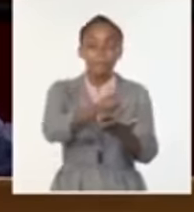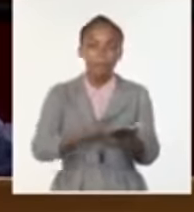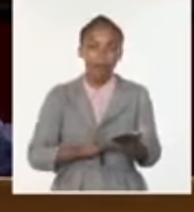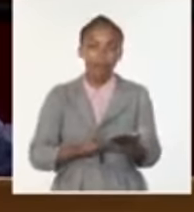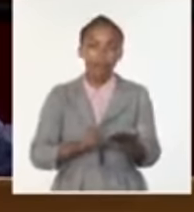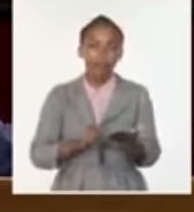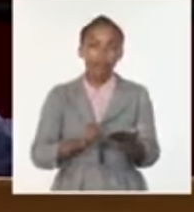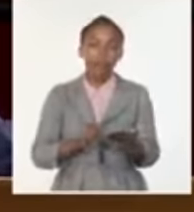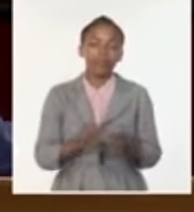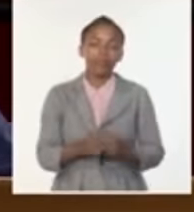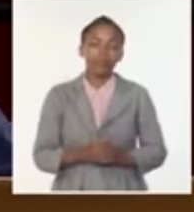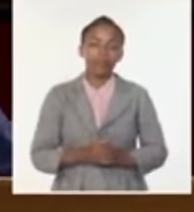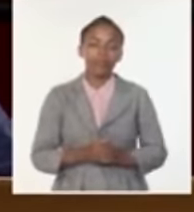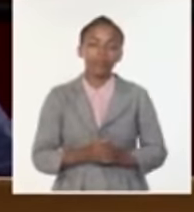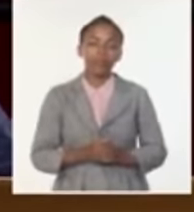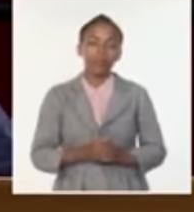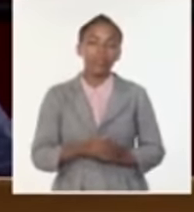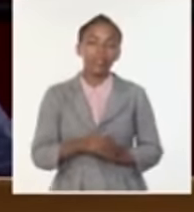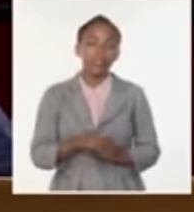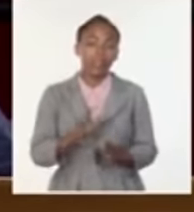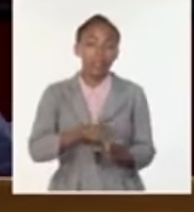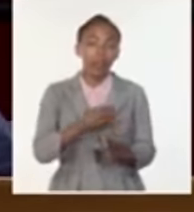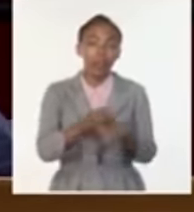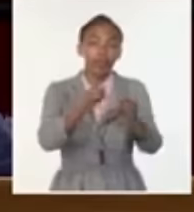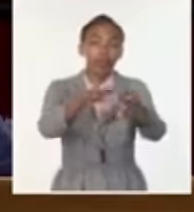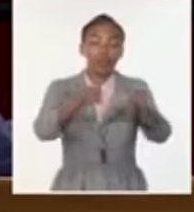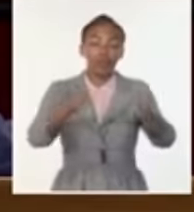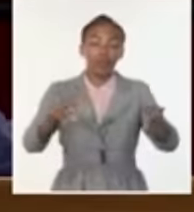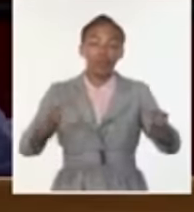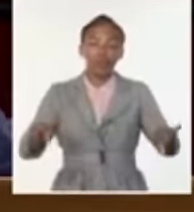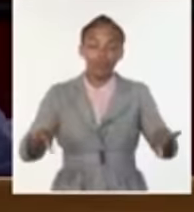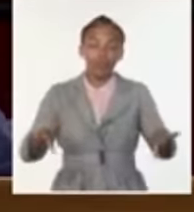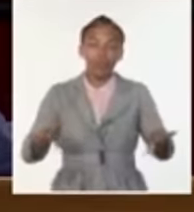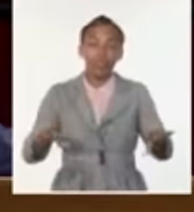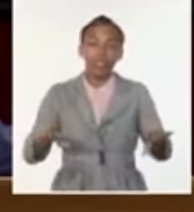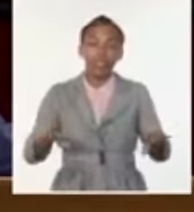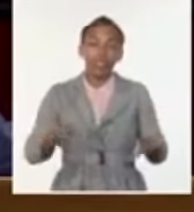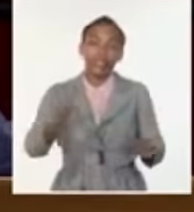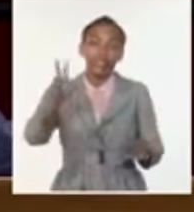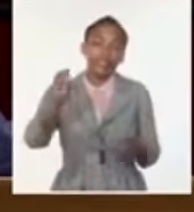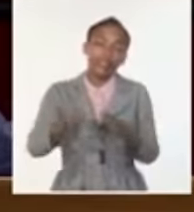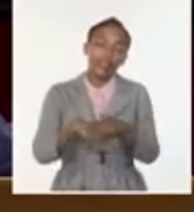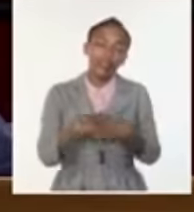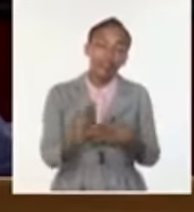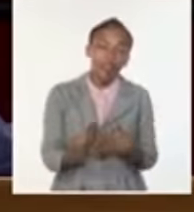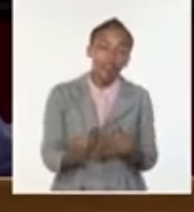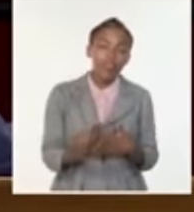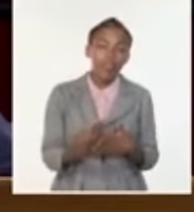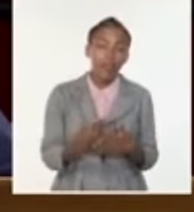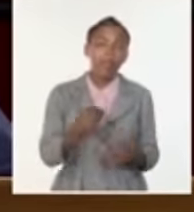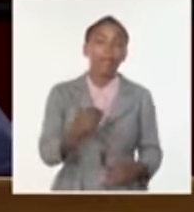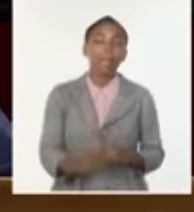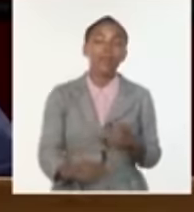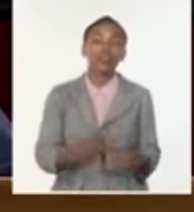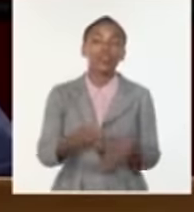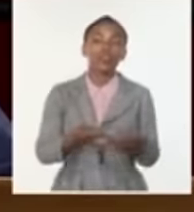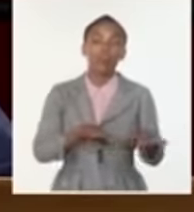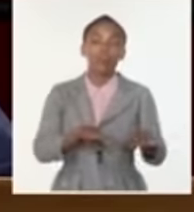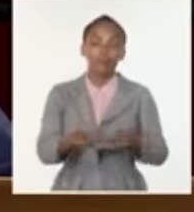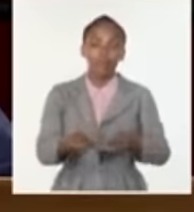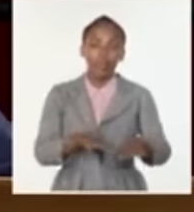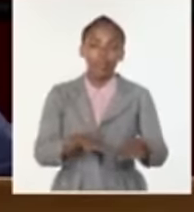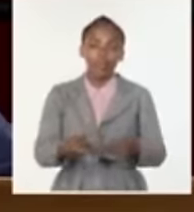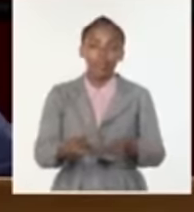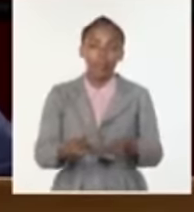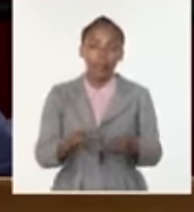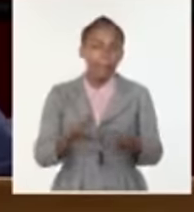poder publicarlas, dar 30 días para el proceso de preparación y con la